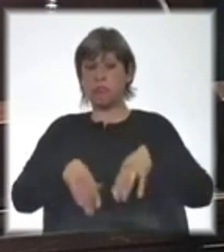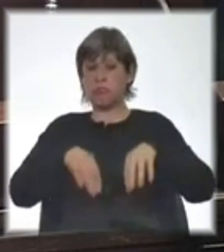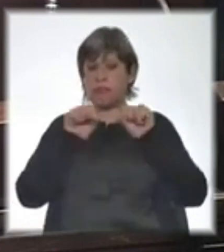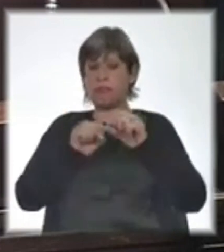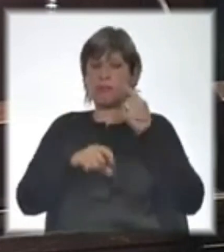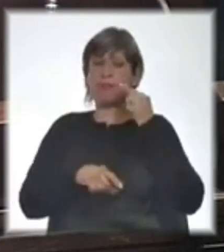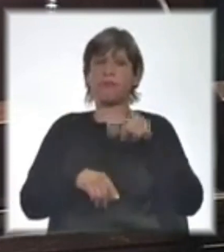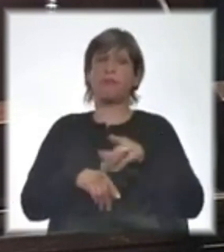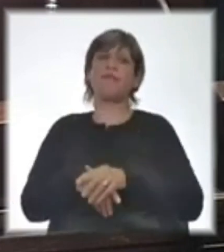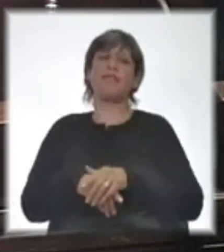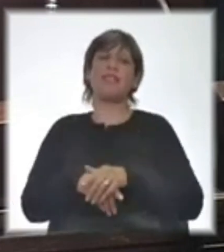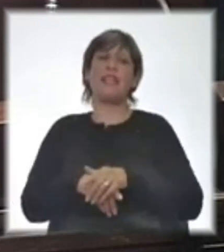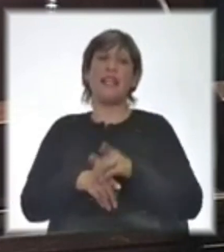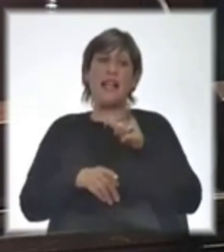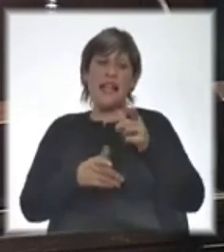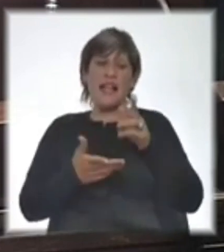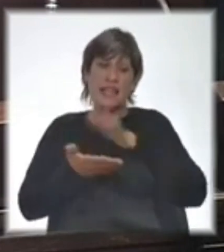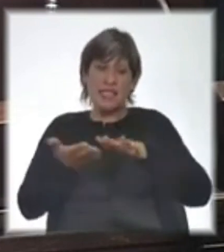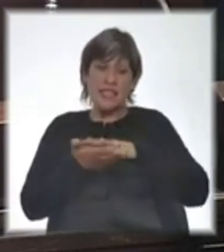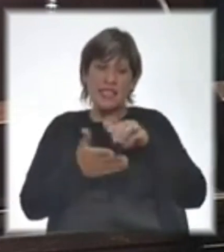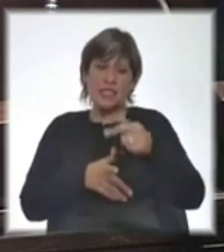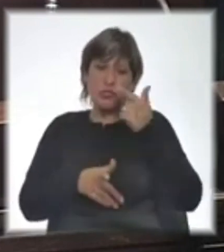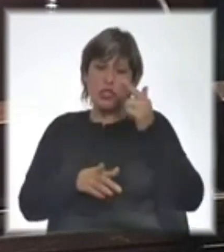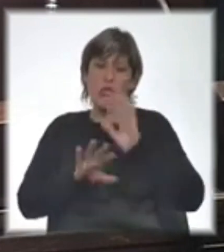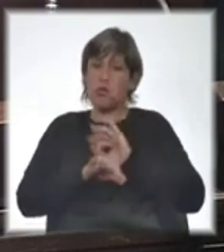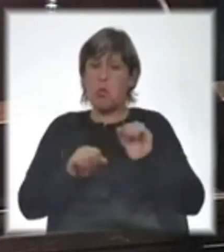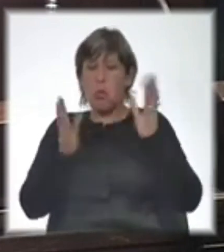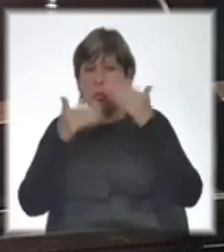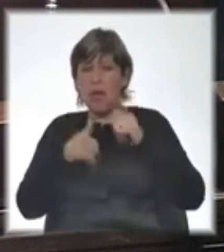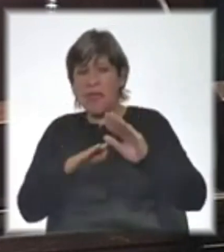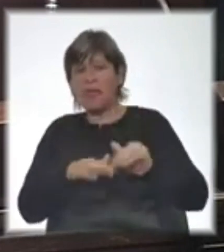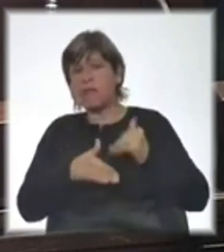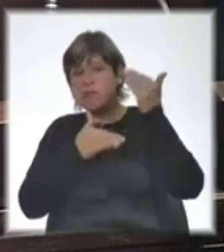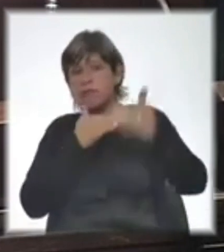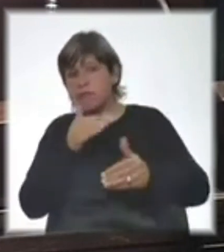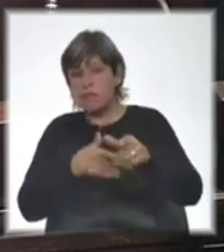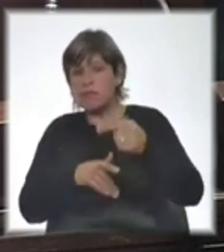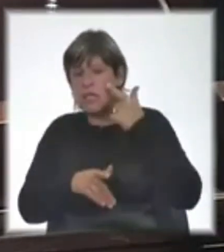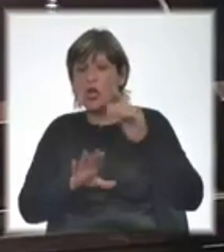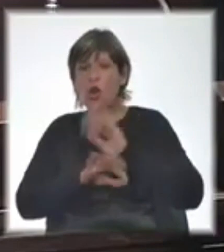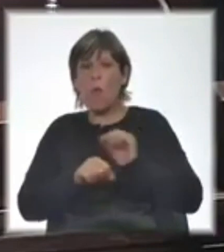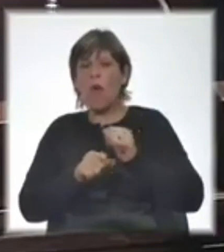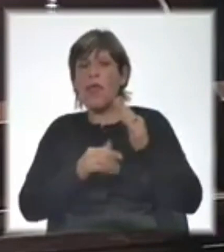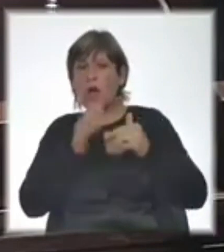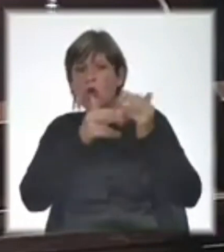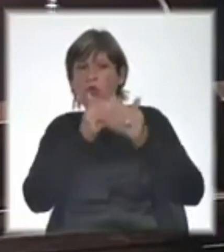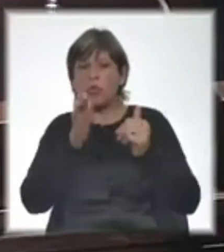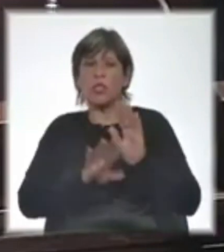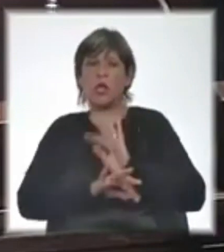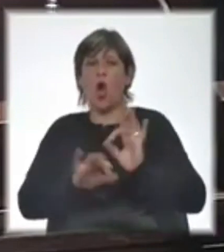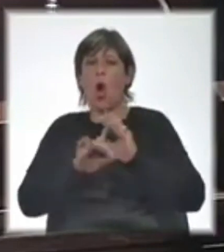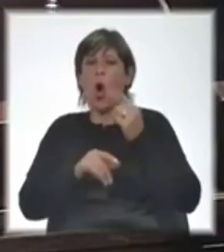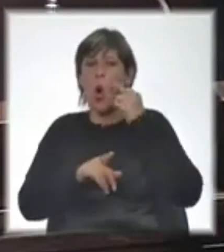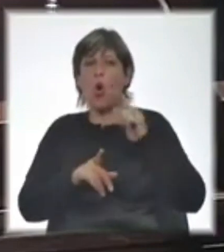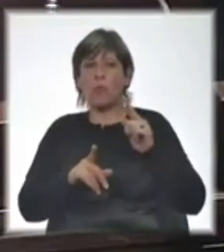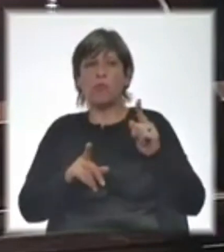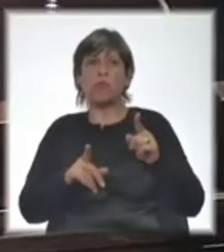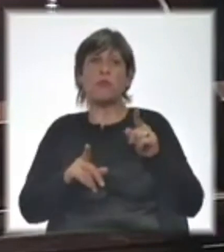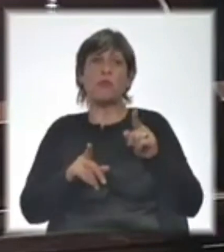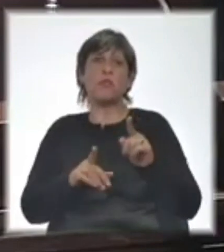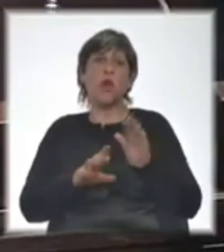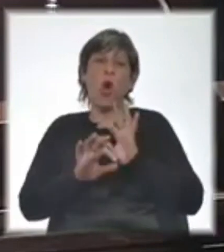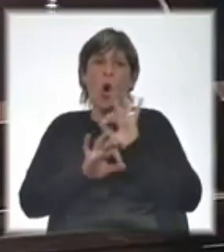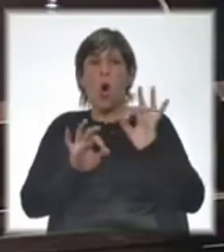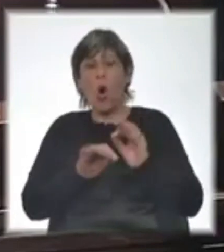En la medida en que la circunstancia no pueda ser superada, no pueda ser evitada o resistida ejerciendo o